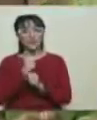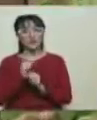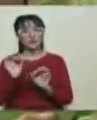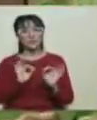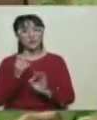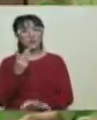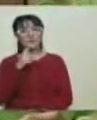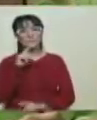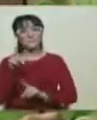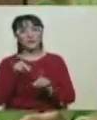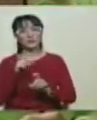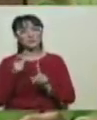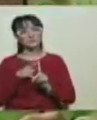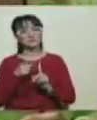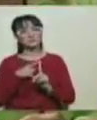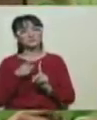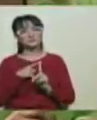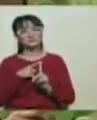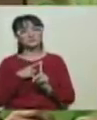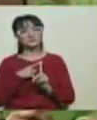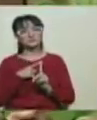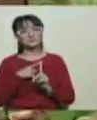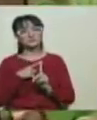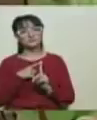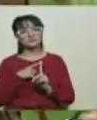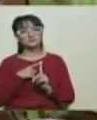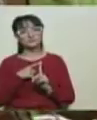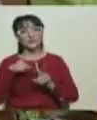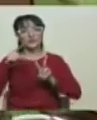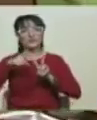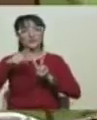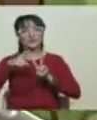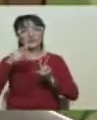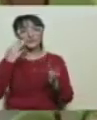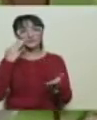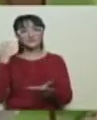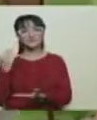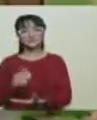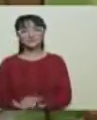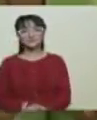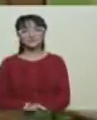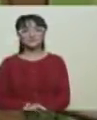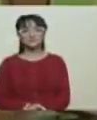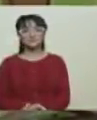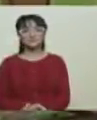dos preguntas. En primer lugar, la realizará la colega de BTV, María Jiménez.